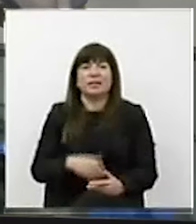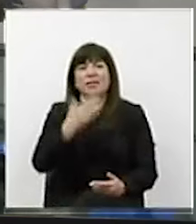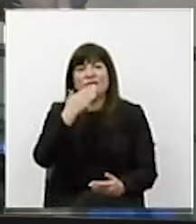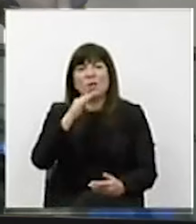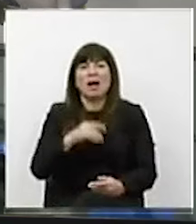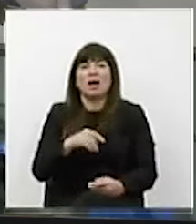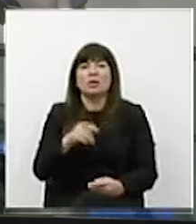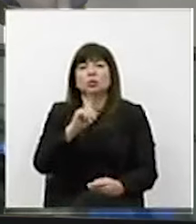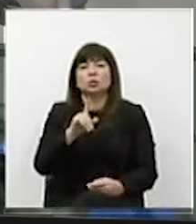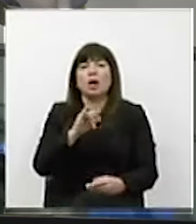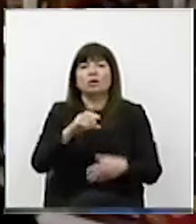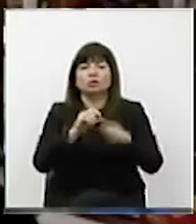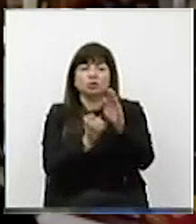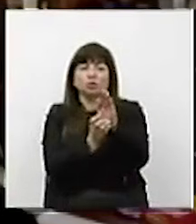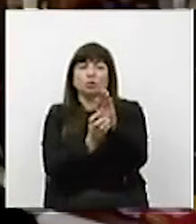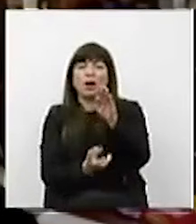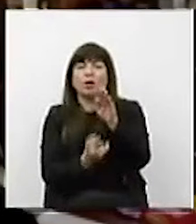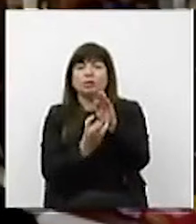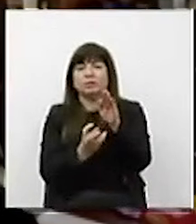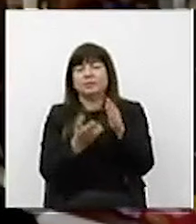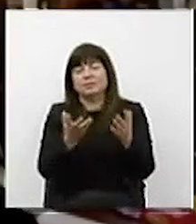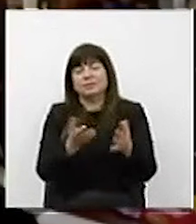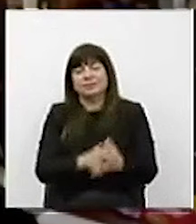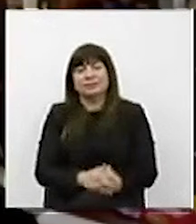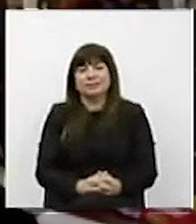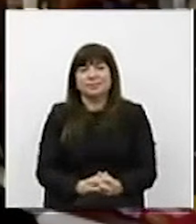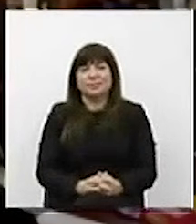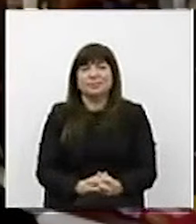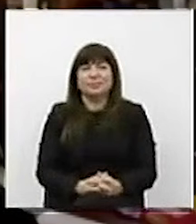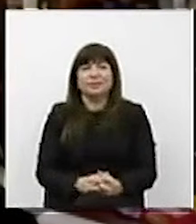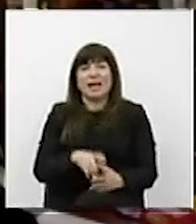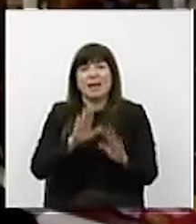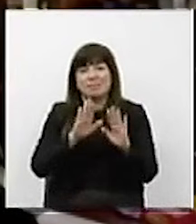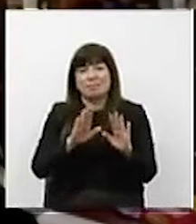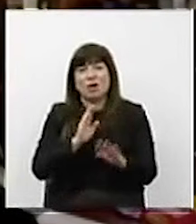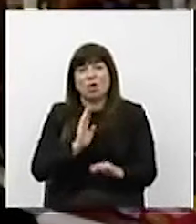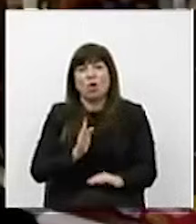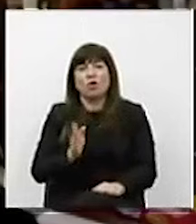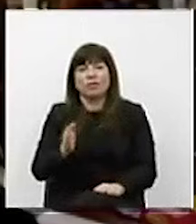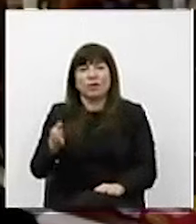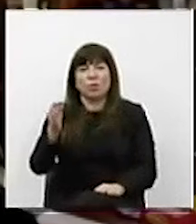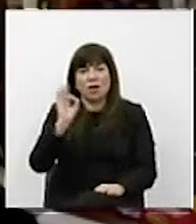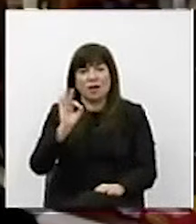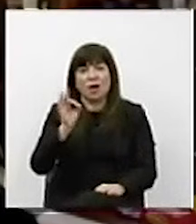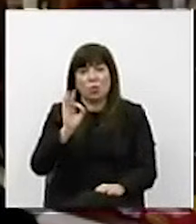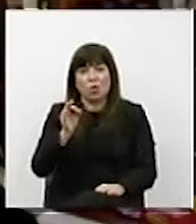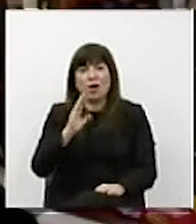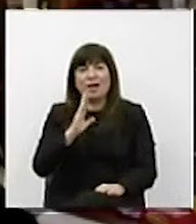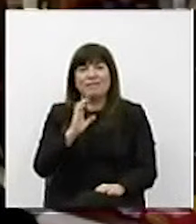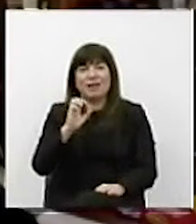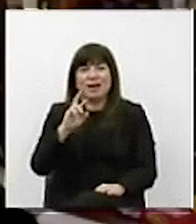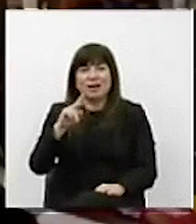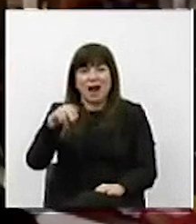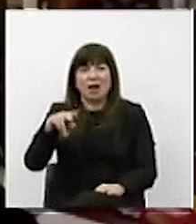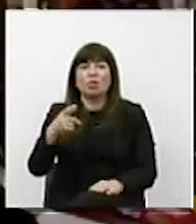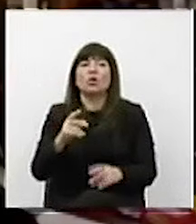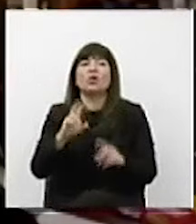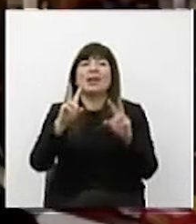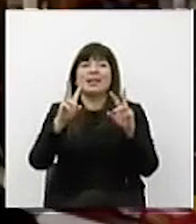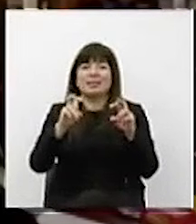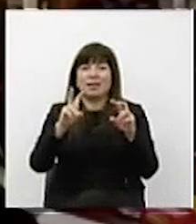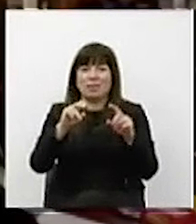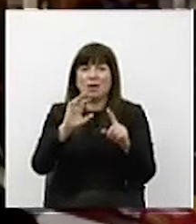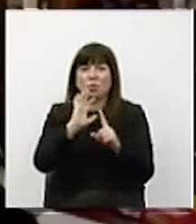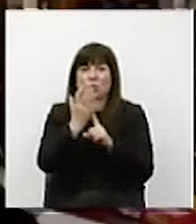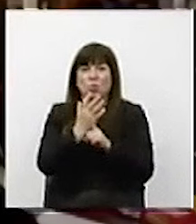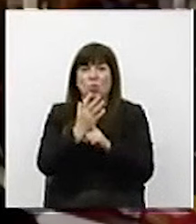eso es, yo creo, al final creo que un tema que espero que continúen estas reuniones, Bernardo, es el tema cultural. Y